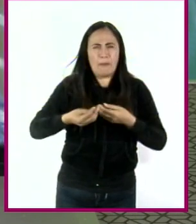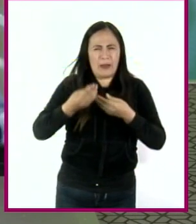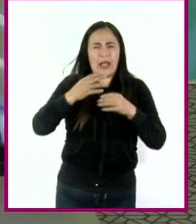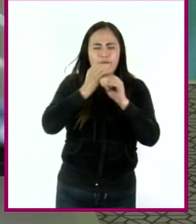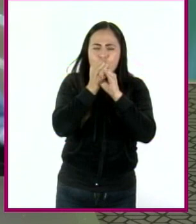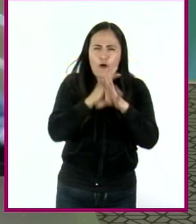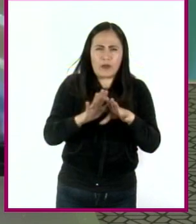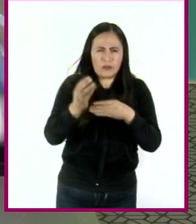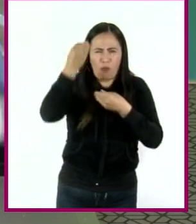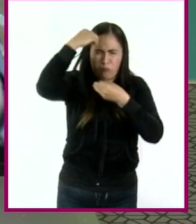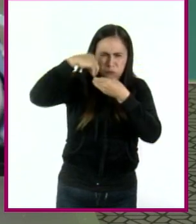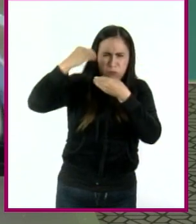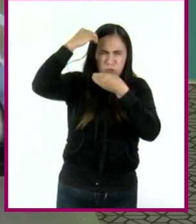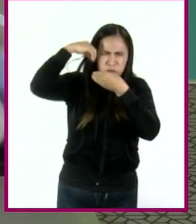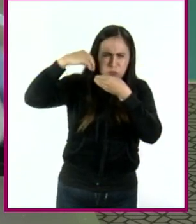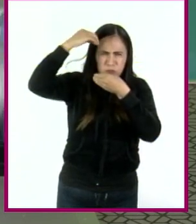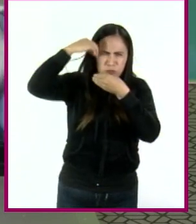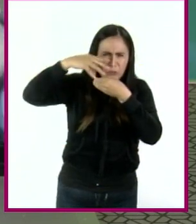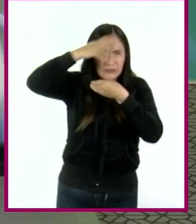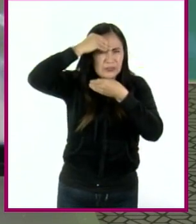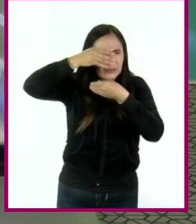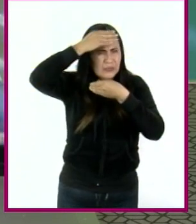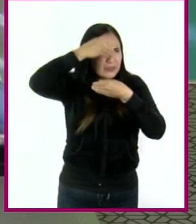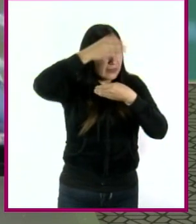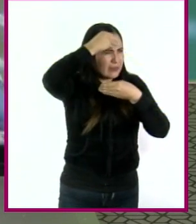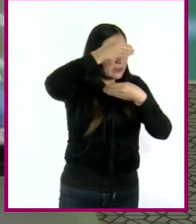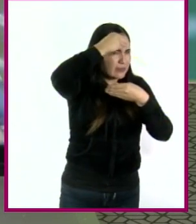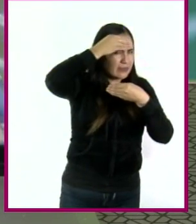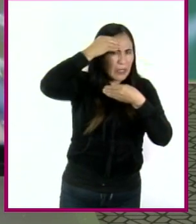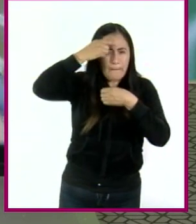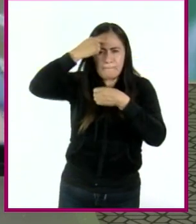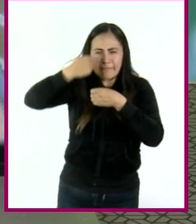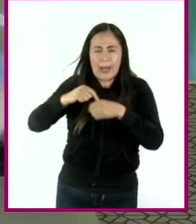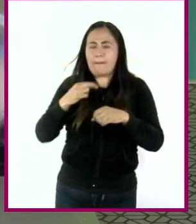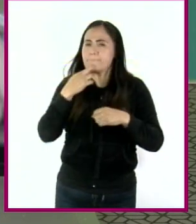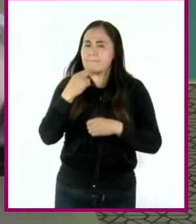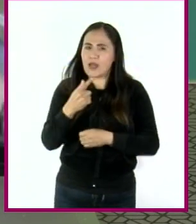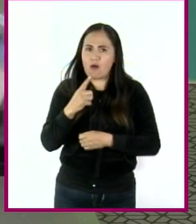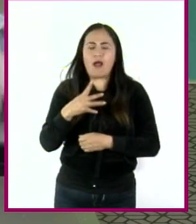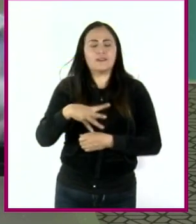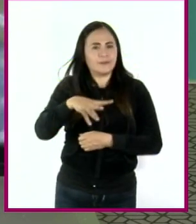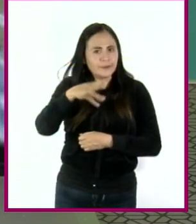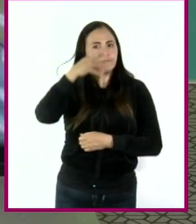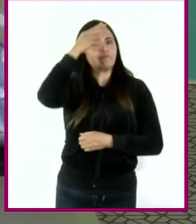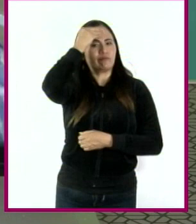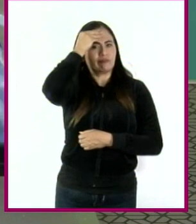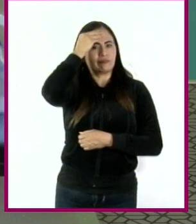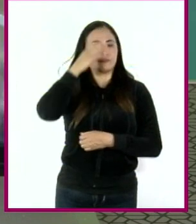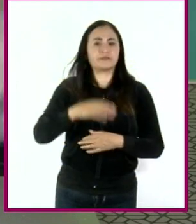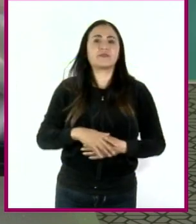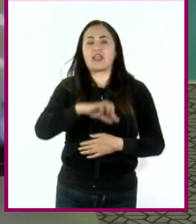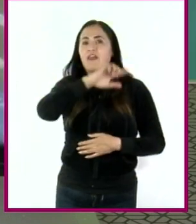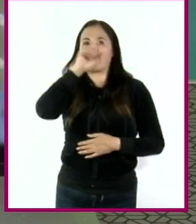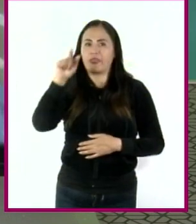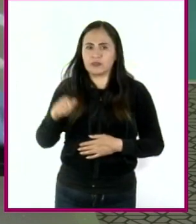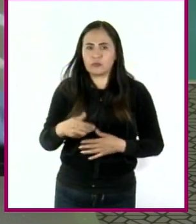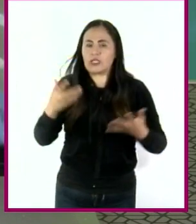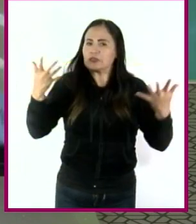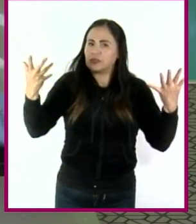va a necesitar, desde luego, para aprender mejor, y desde luego para